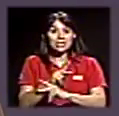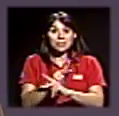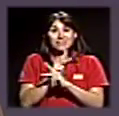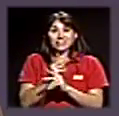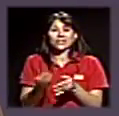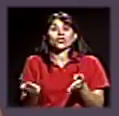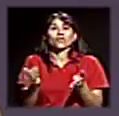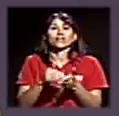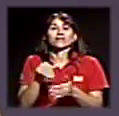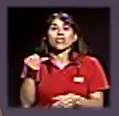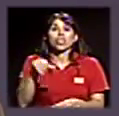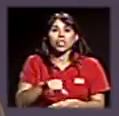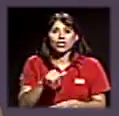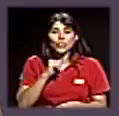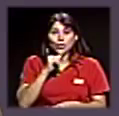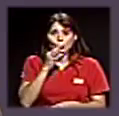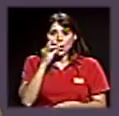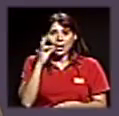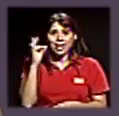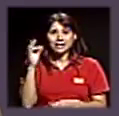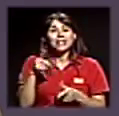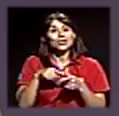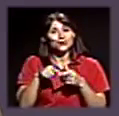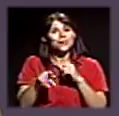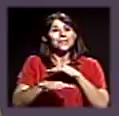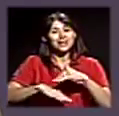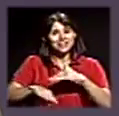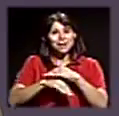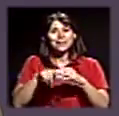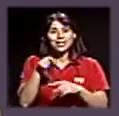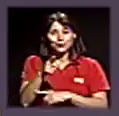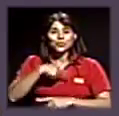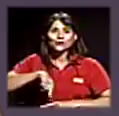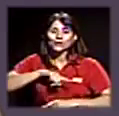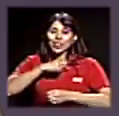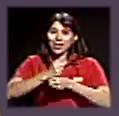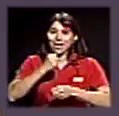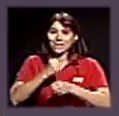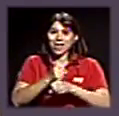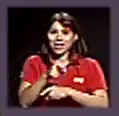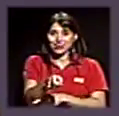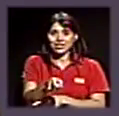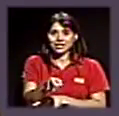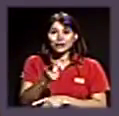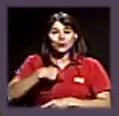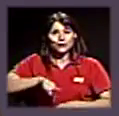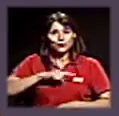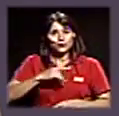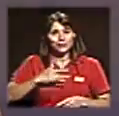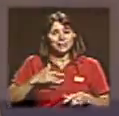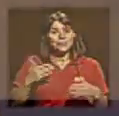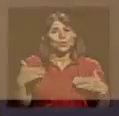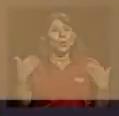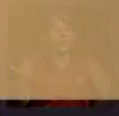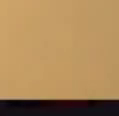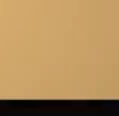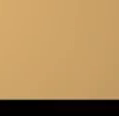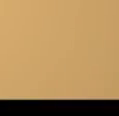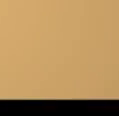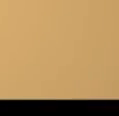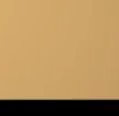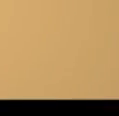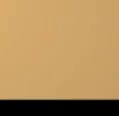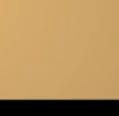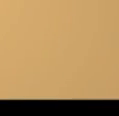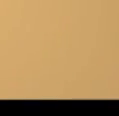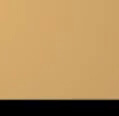recaídas. Entonces, básicamente eso es lo que estamos haciendo. Estamos muy contentos de que estemos